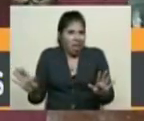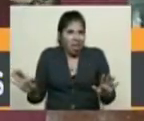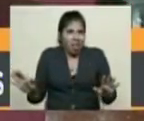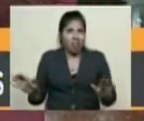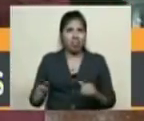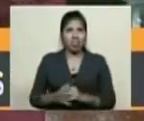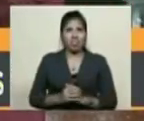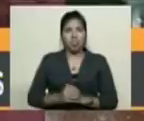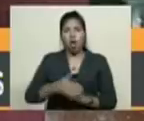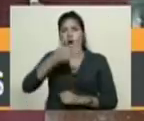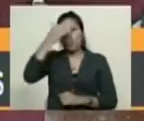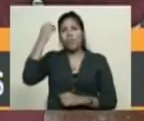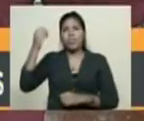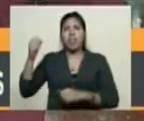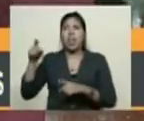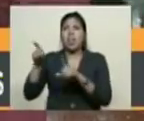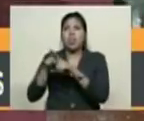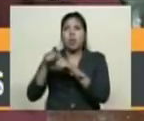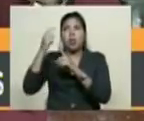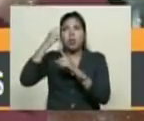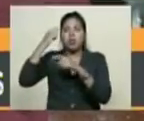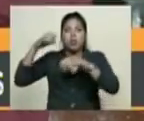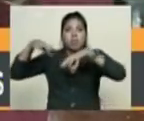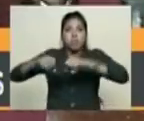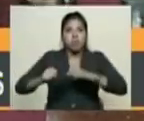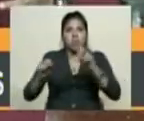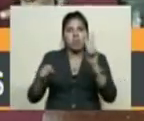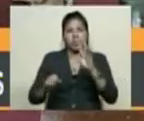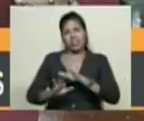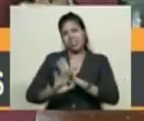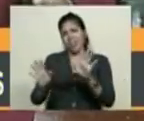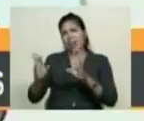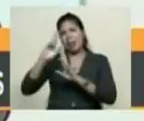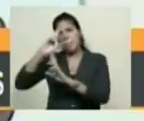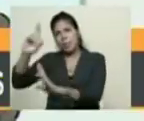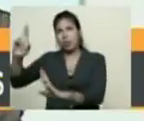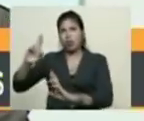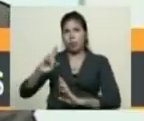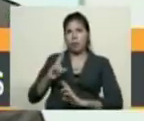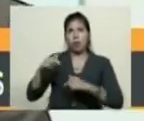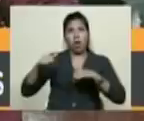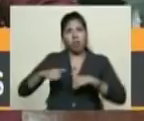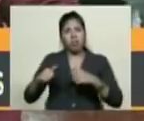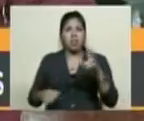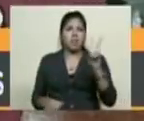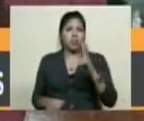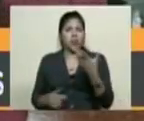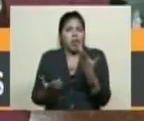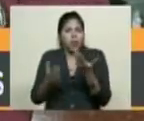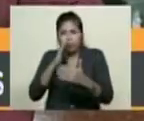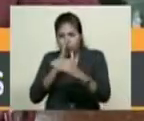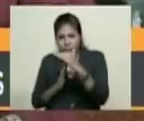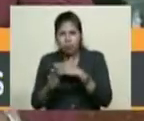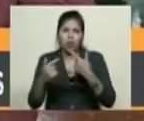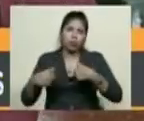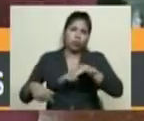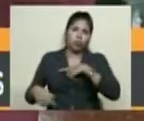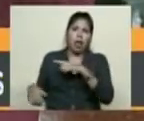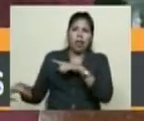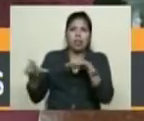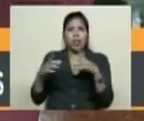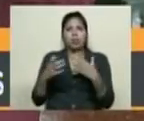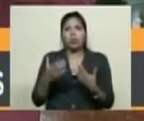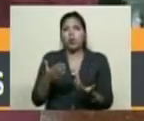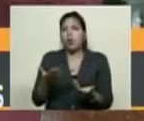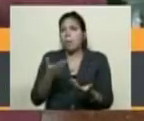intervencionismo y tengamos relaciones de respeto, de cooperación, de hermandad. Venezuela es un país de un pueblo noble y estamos listos para tener las